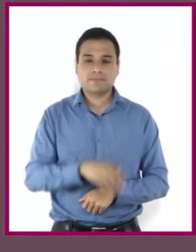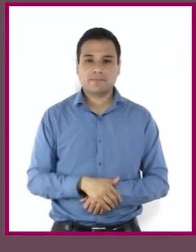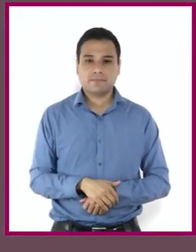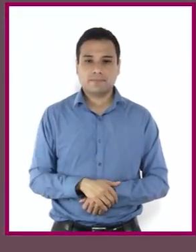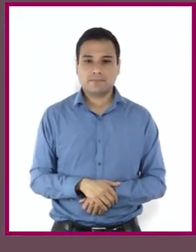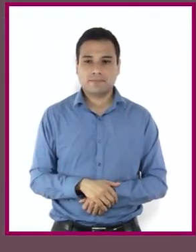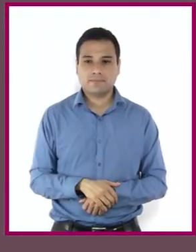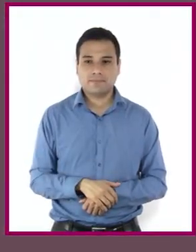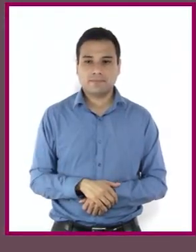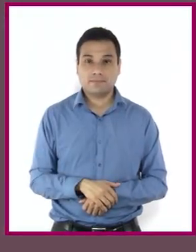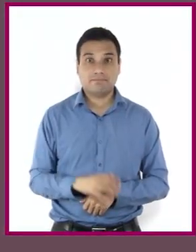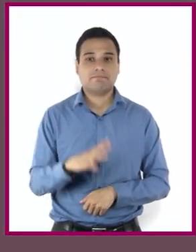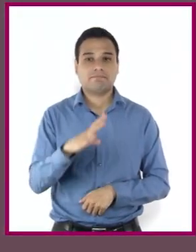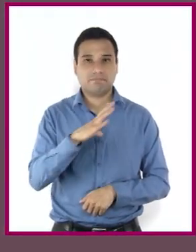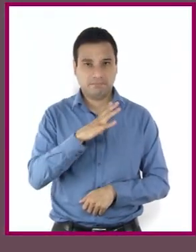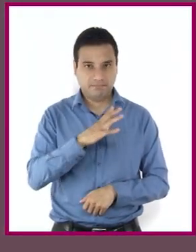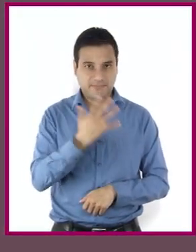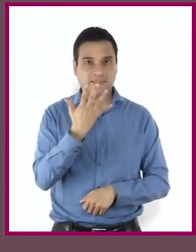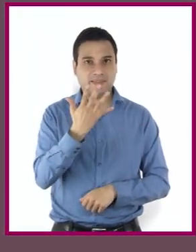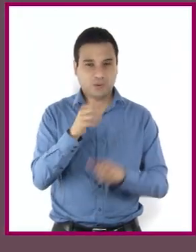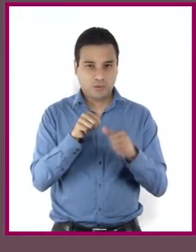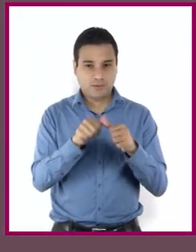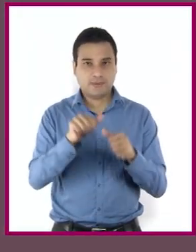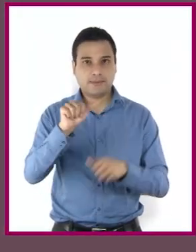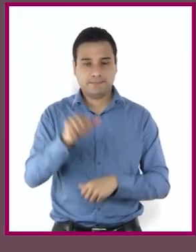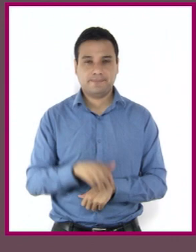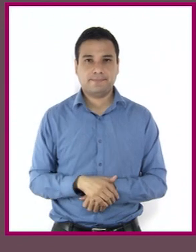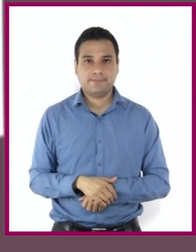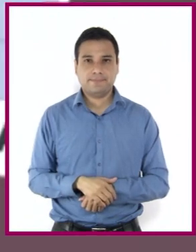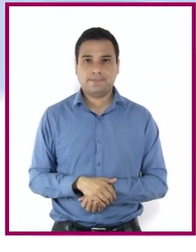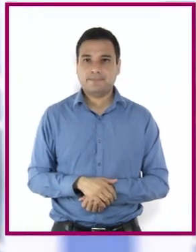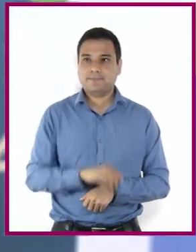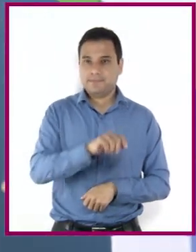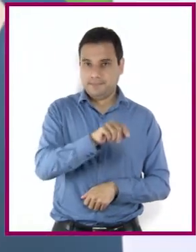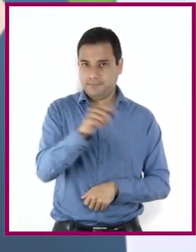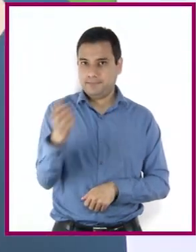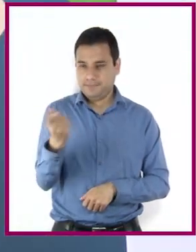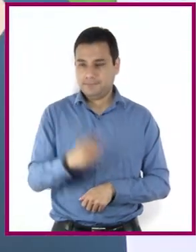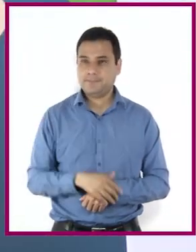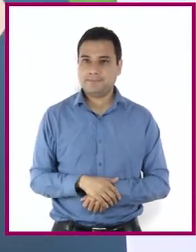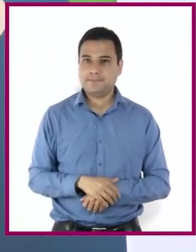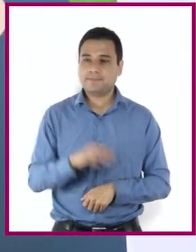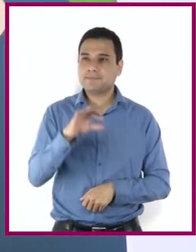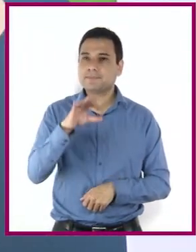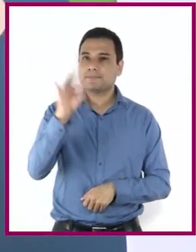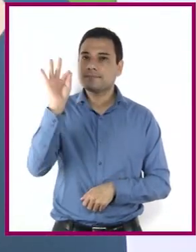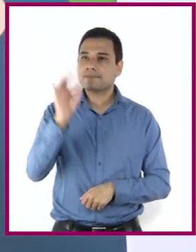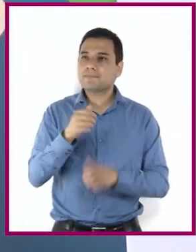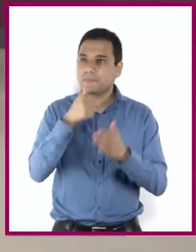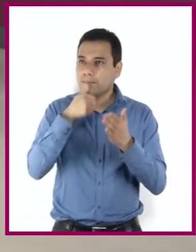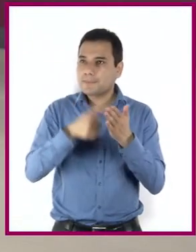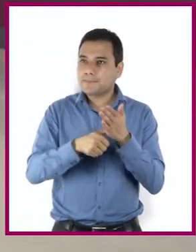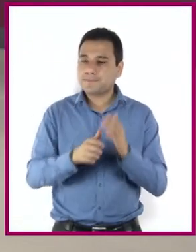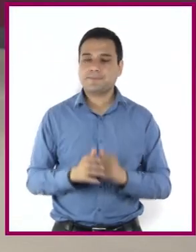bien! Tenemos 5 letras A. Ahora es el turno de Mercedes. Por favor, escoge un